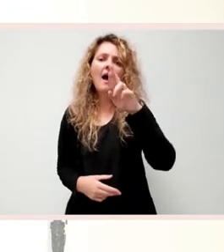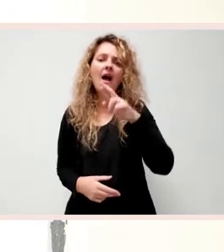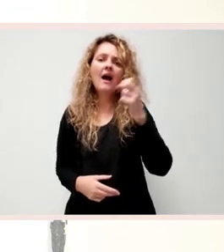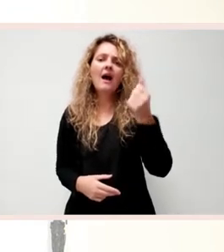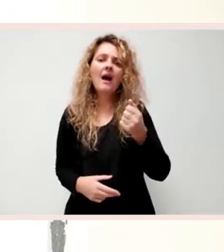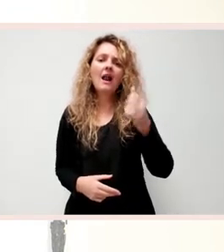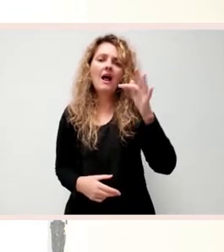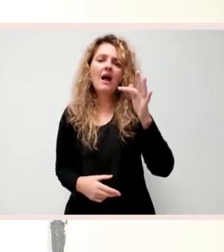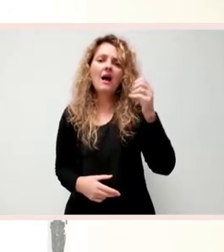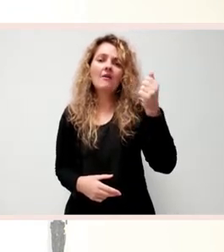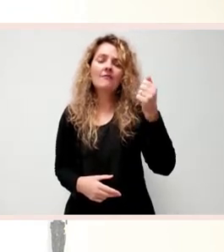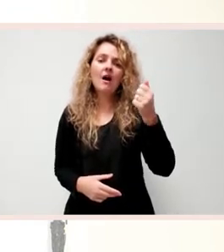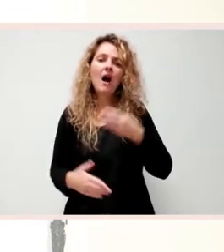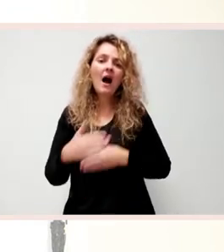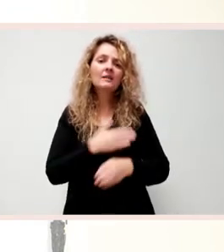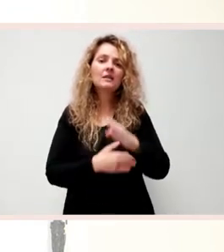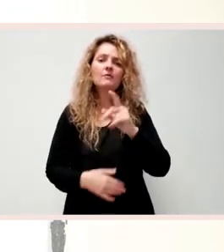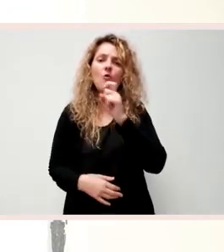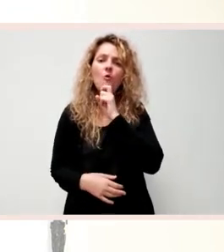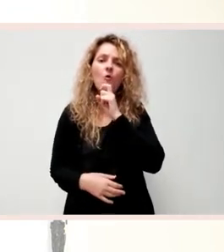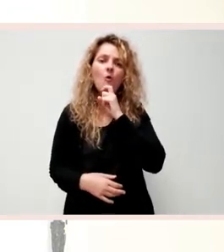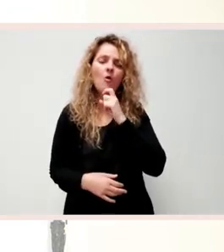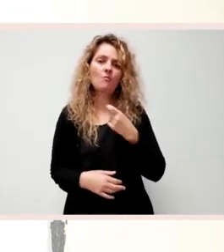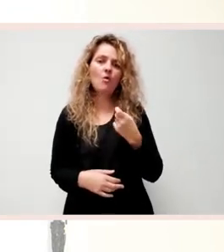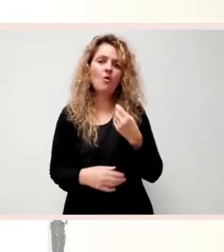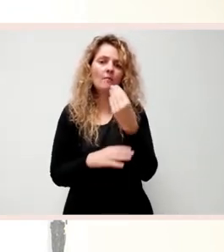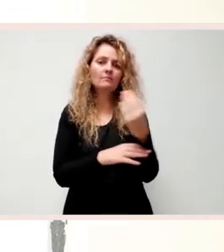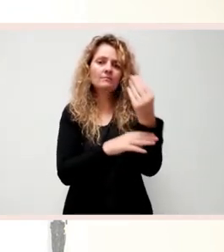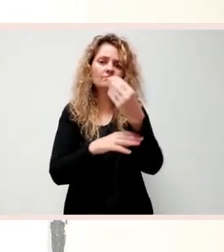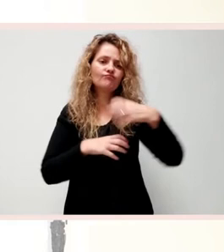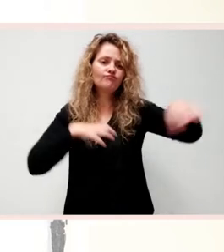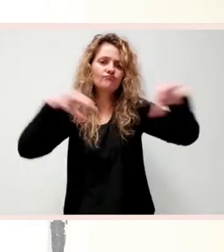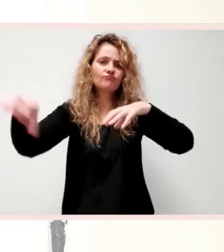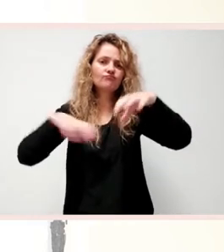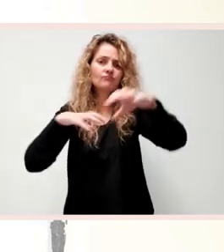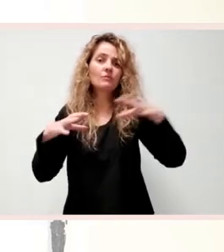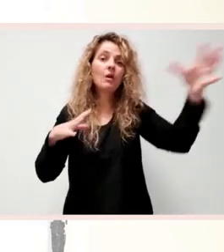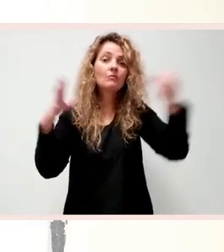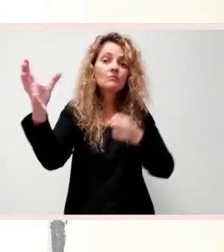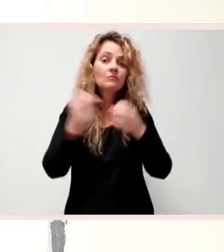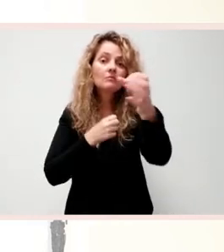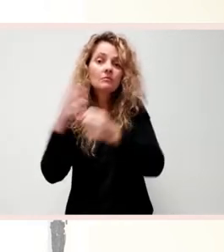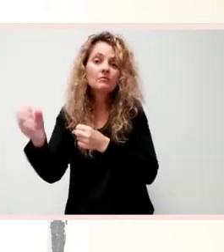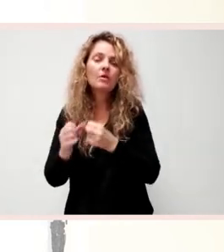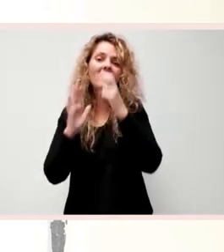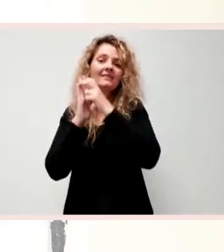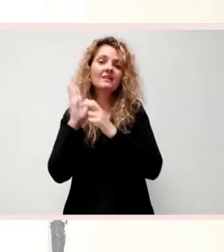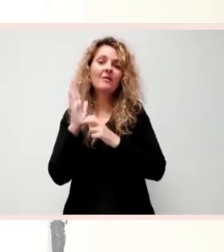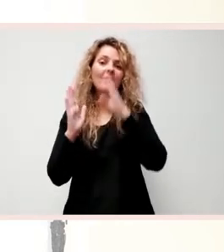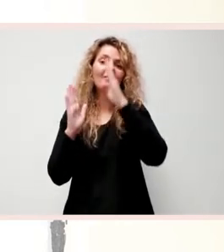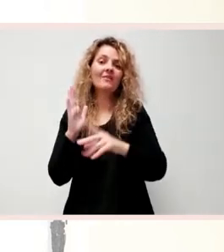a través destes elementos que veñen tan dispersos e moitas veces non de escavacións directamente, como podemos